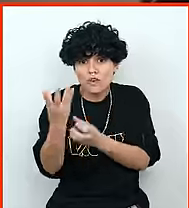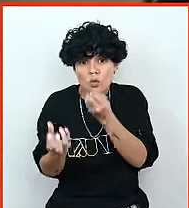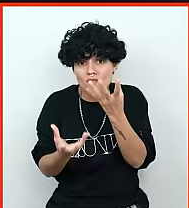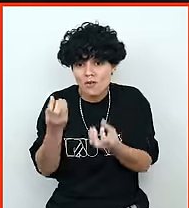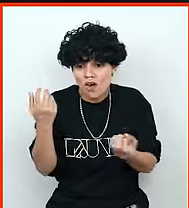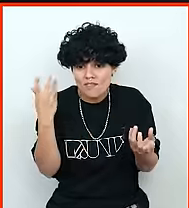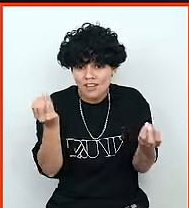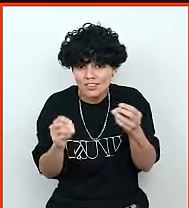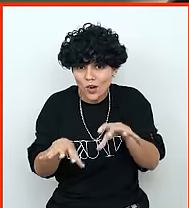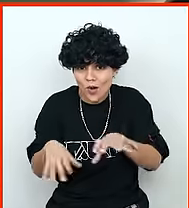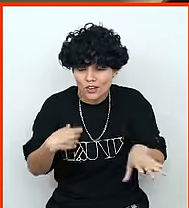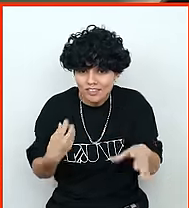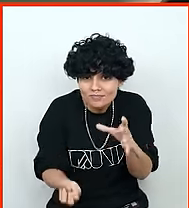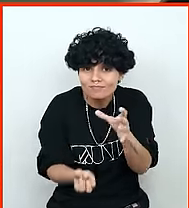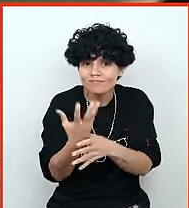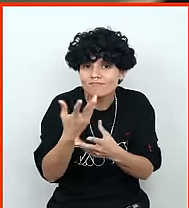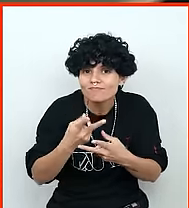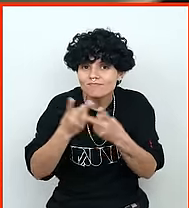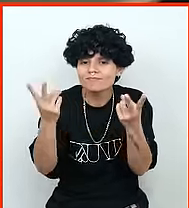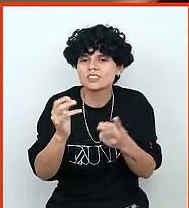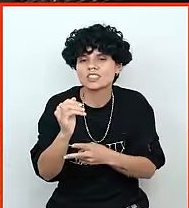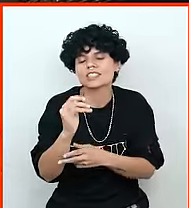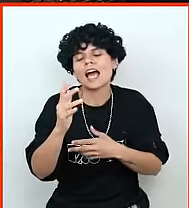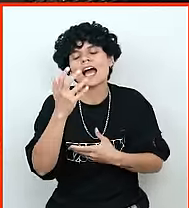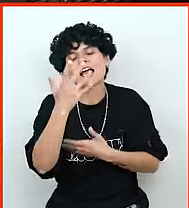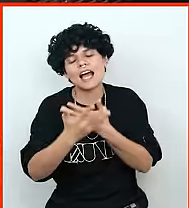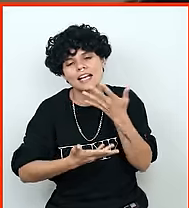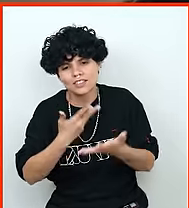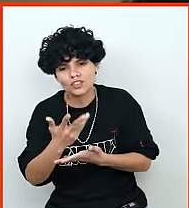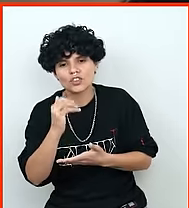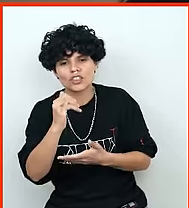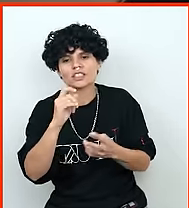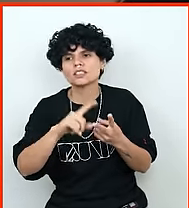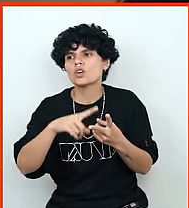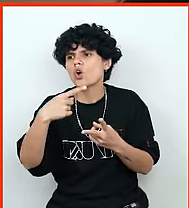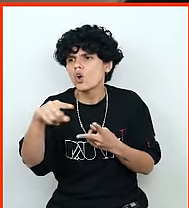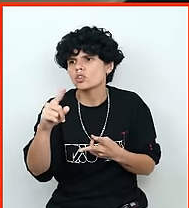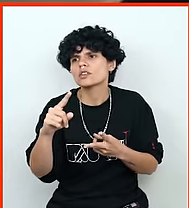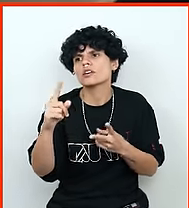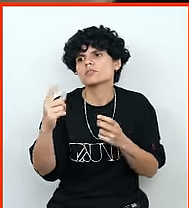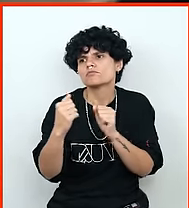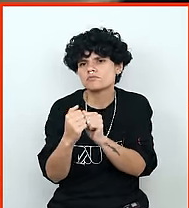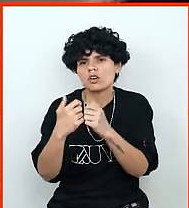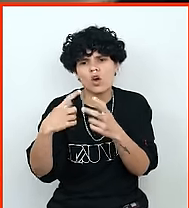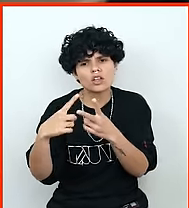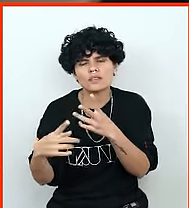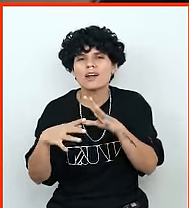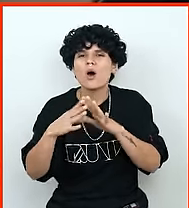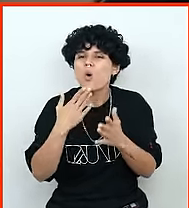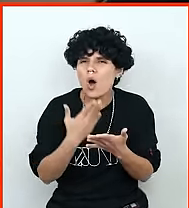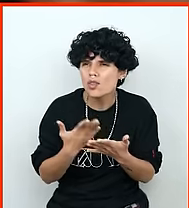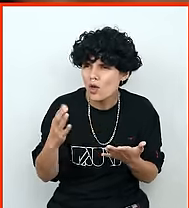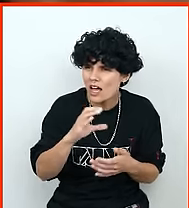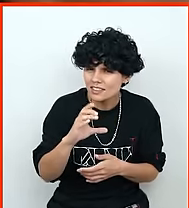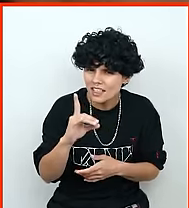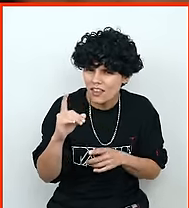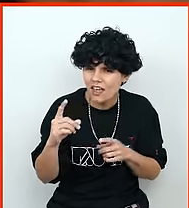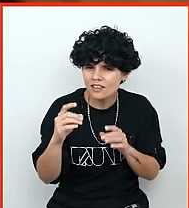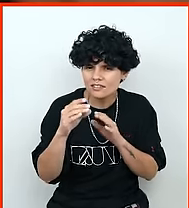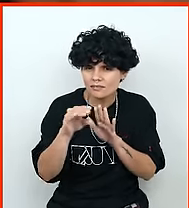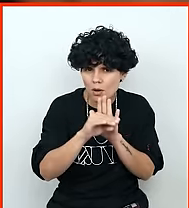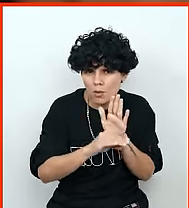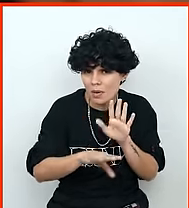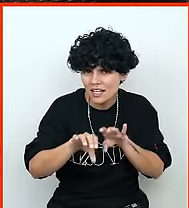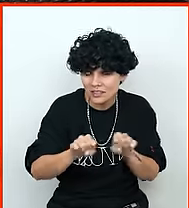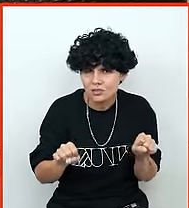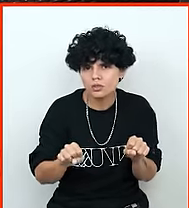¿no? Porque sí. Has podido abrir algunas canciones, otros sencillos. ¿Cuándo vas a tener todo el disco? El disco debe estar